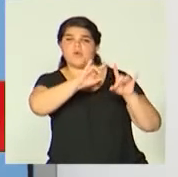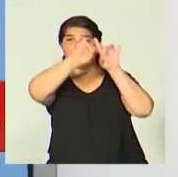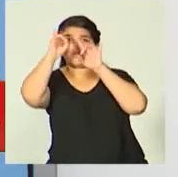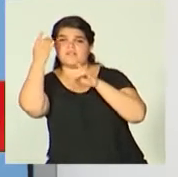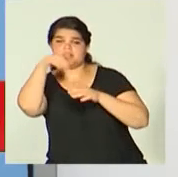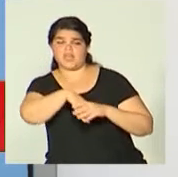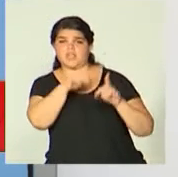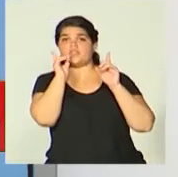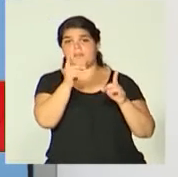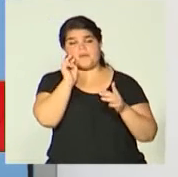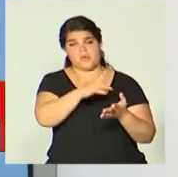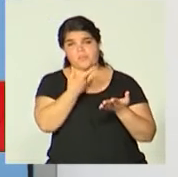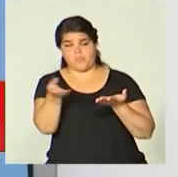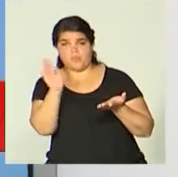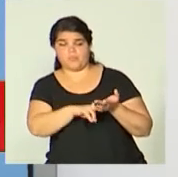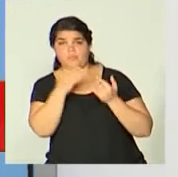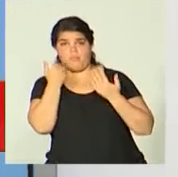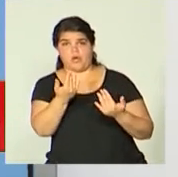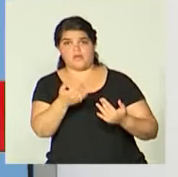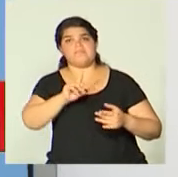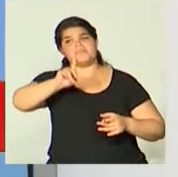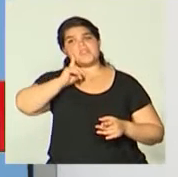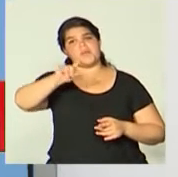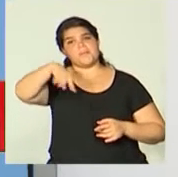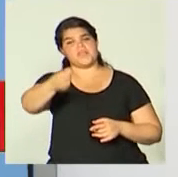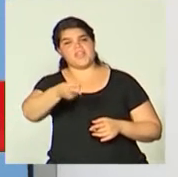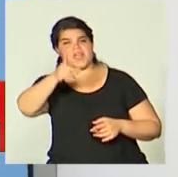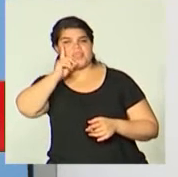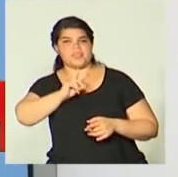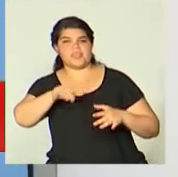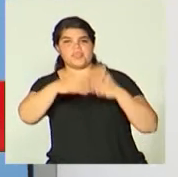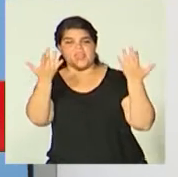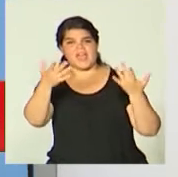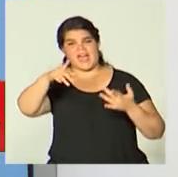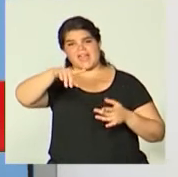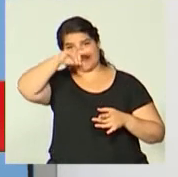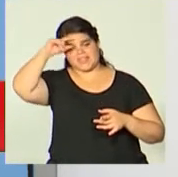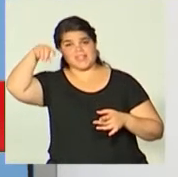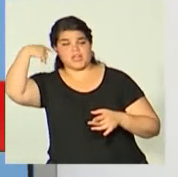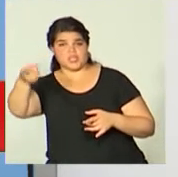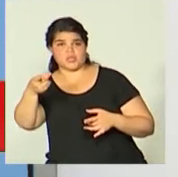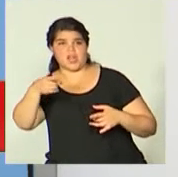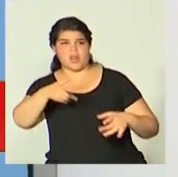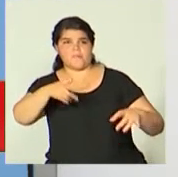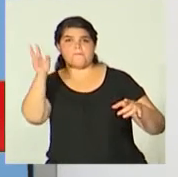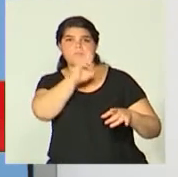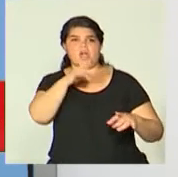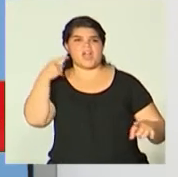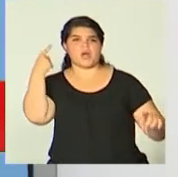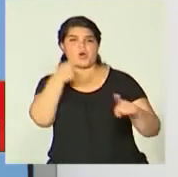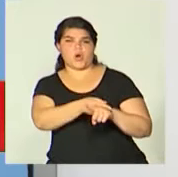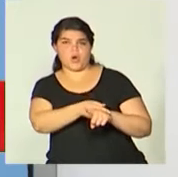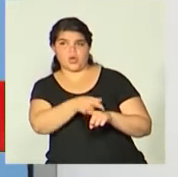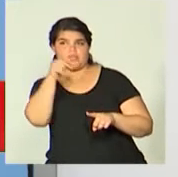punto com.ar mañana es el día de internacional de la eliminación de la violencia contra la mujer y reitero es